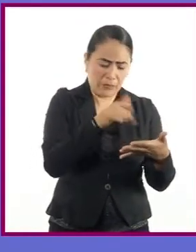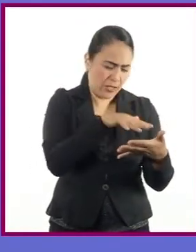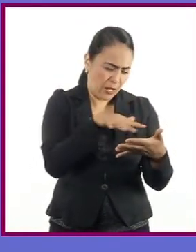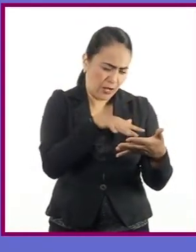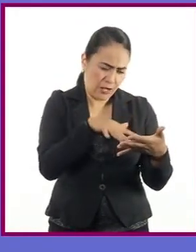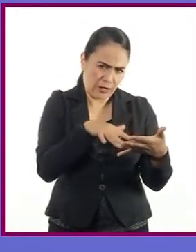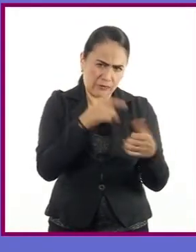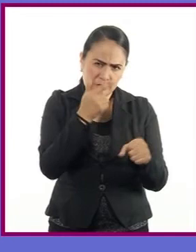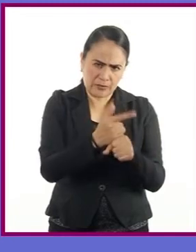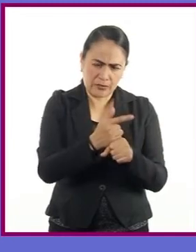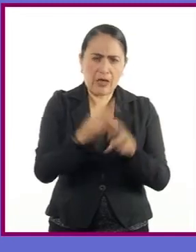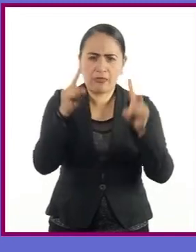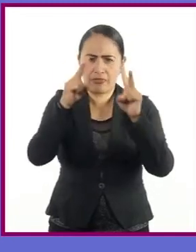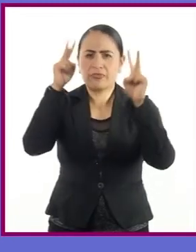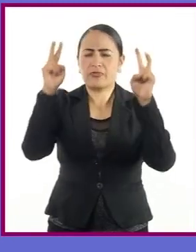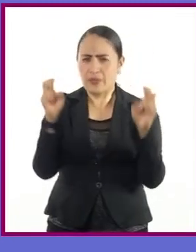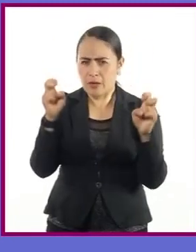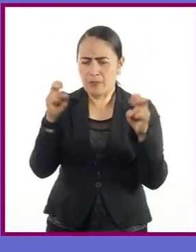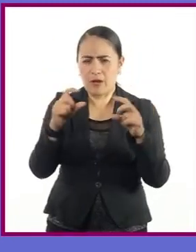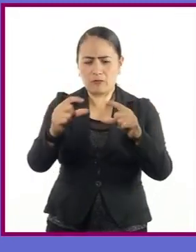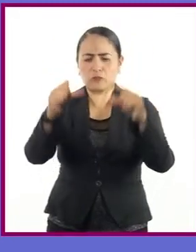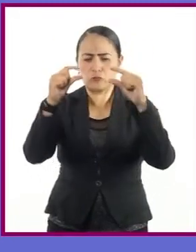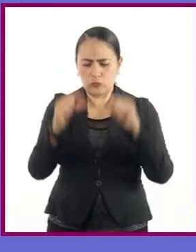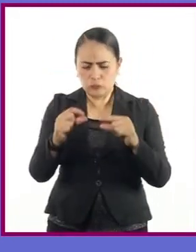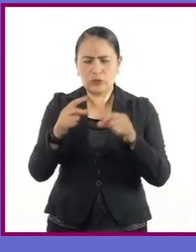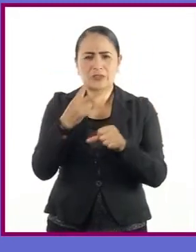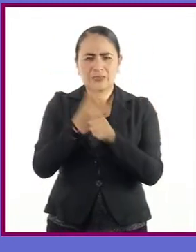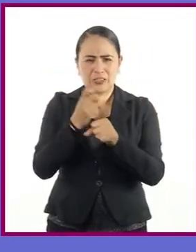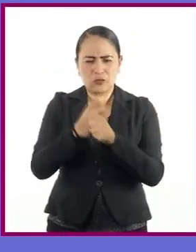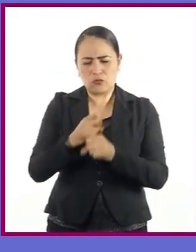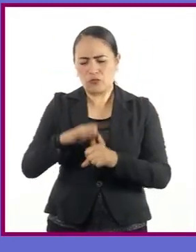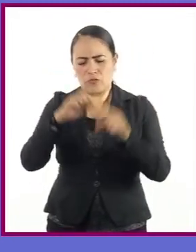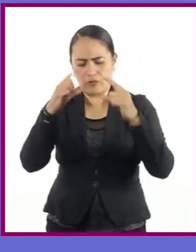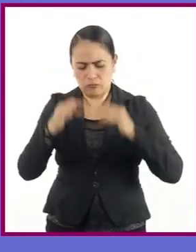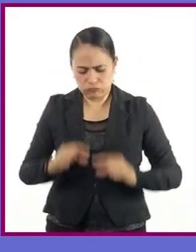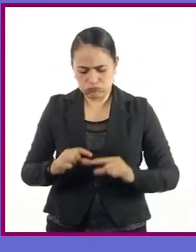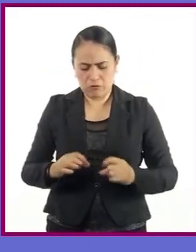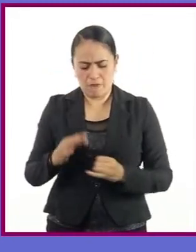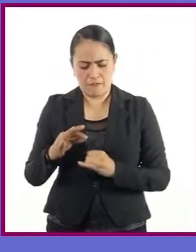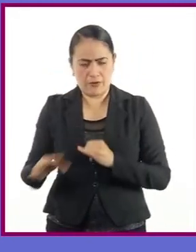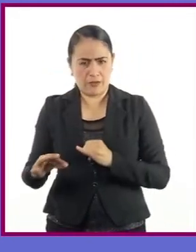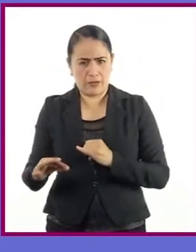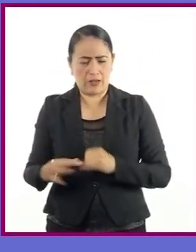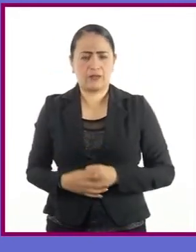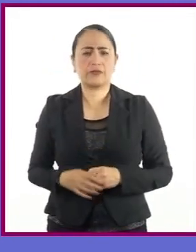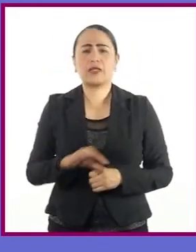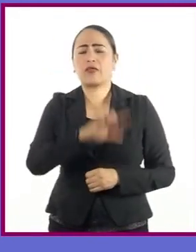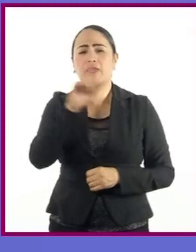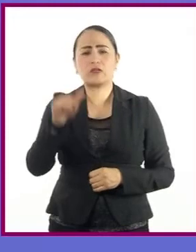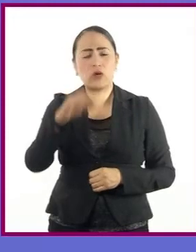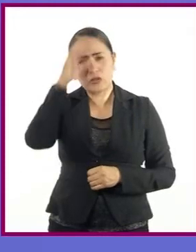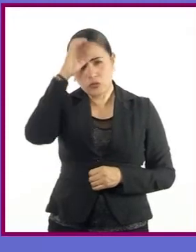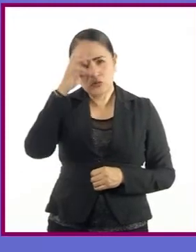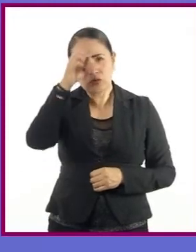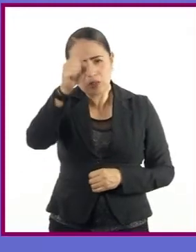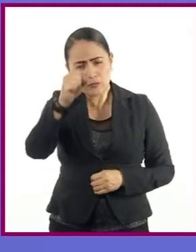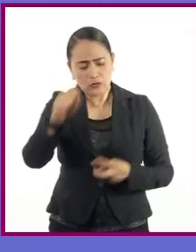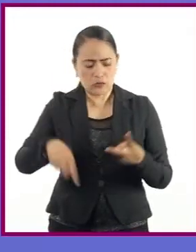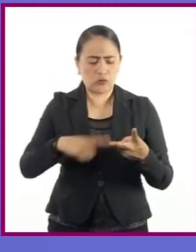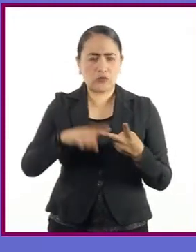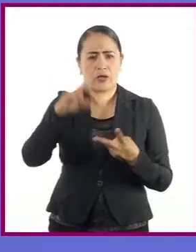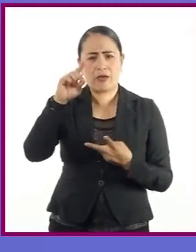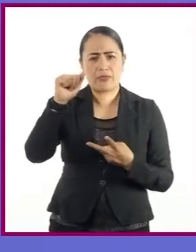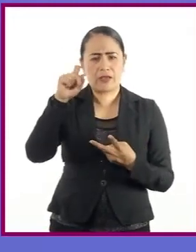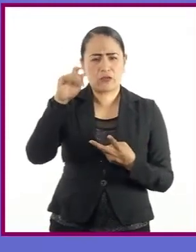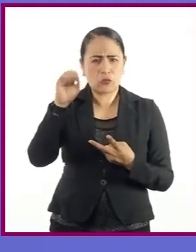Identificamos títulos, subtítulos, conclusiones, así como conceptos, datos y fechas